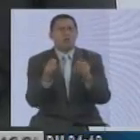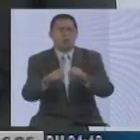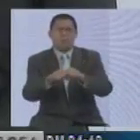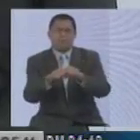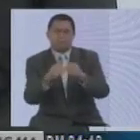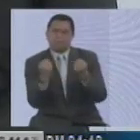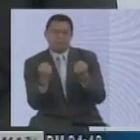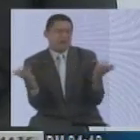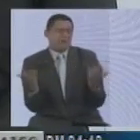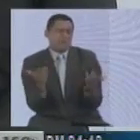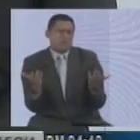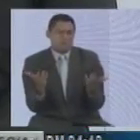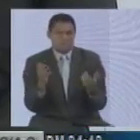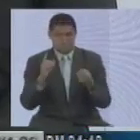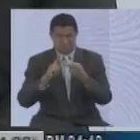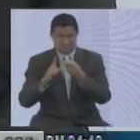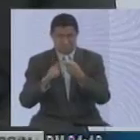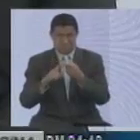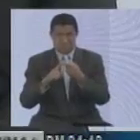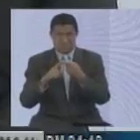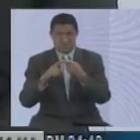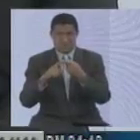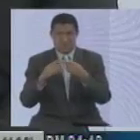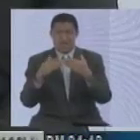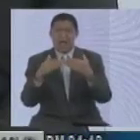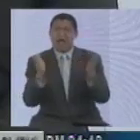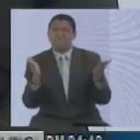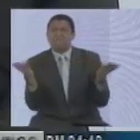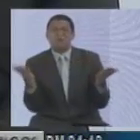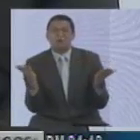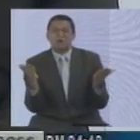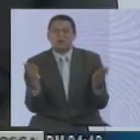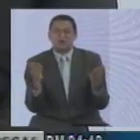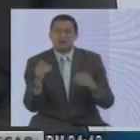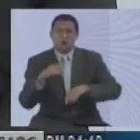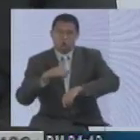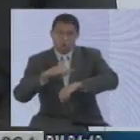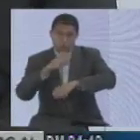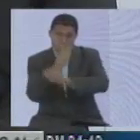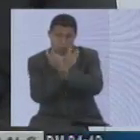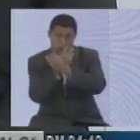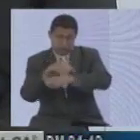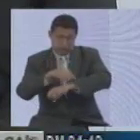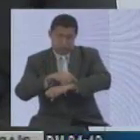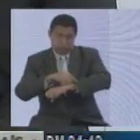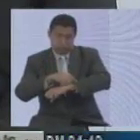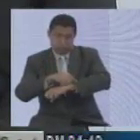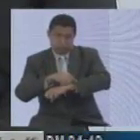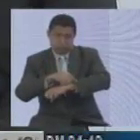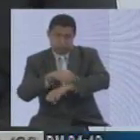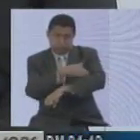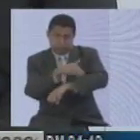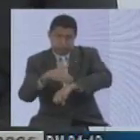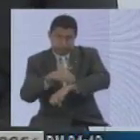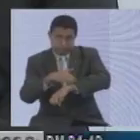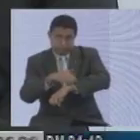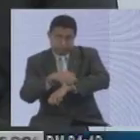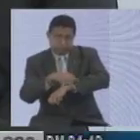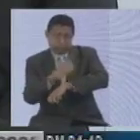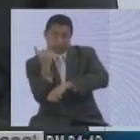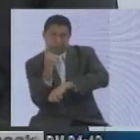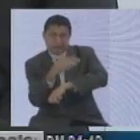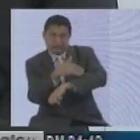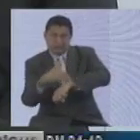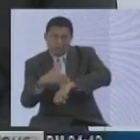fractura si es abierta es que hay pérdida de la continua del tejido de la piel